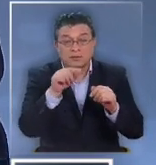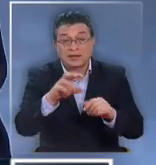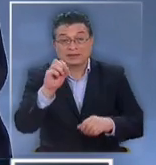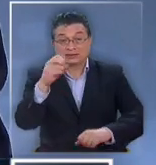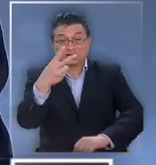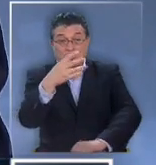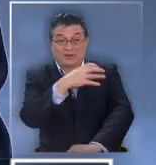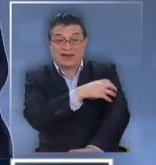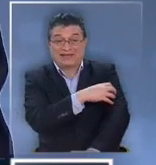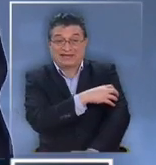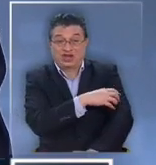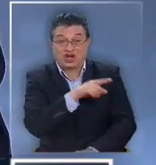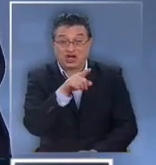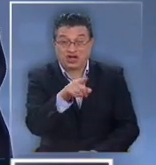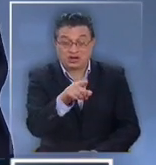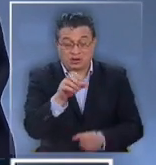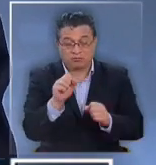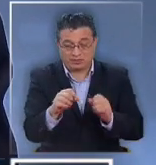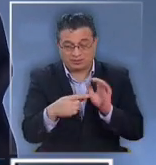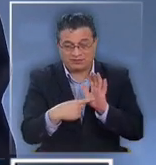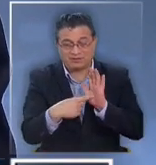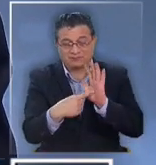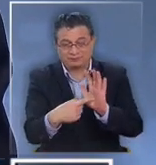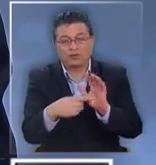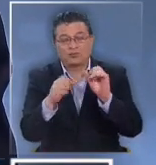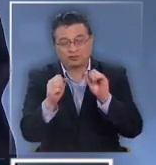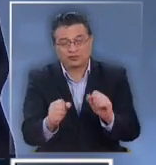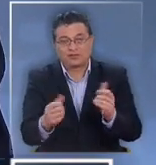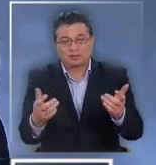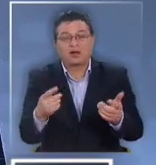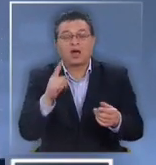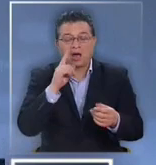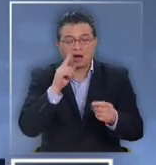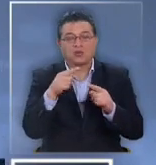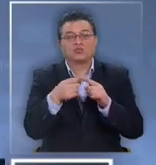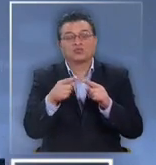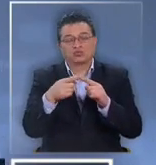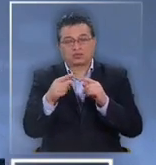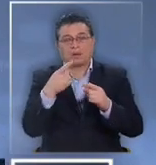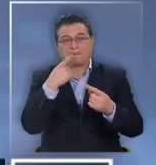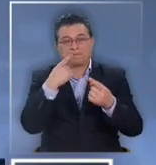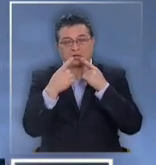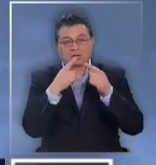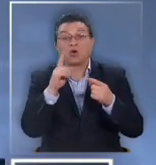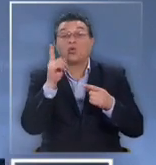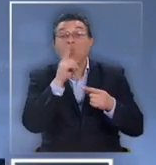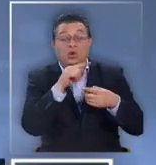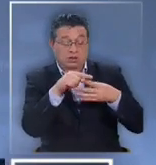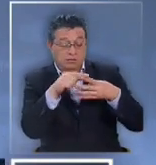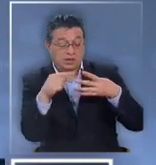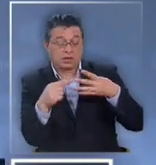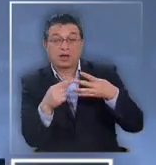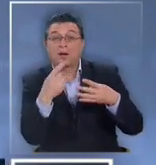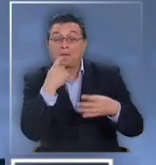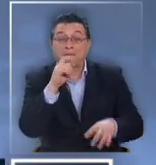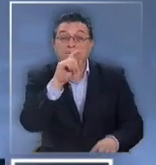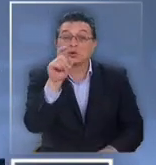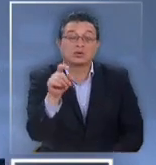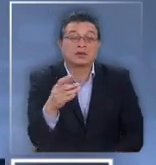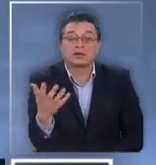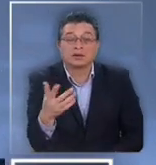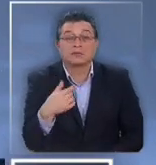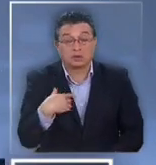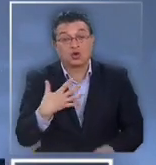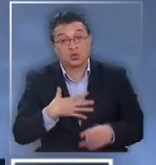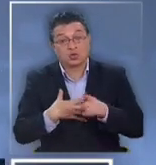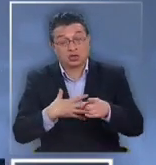región puede demostrar que que hace varias preguntas y la última pregunta es le